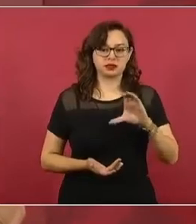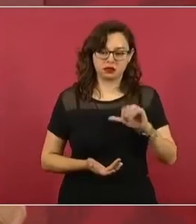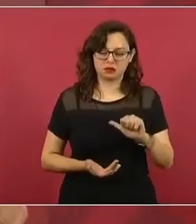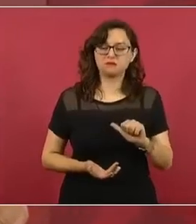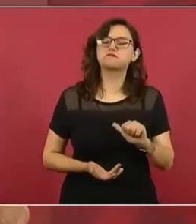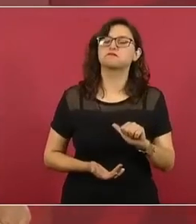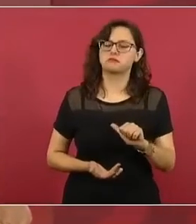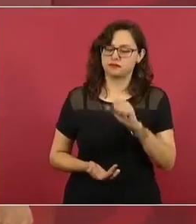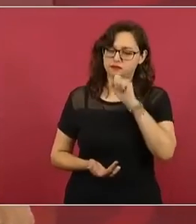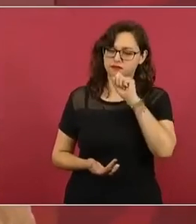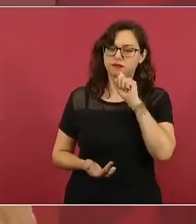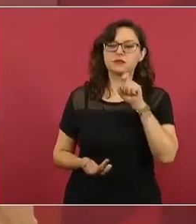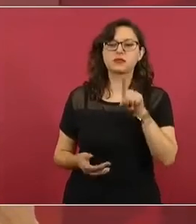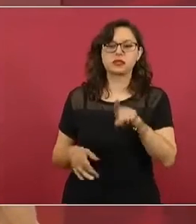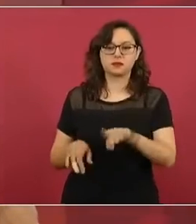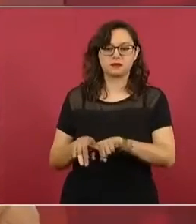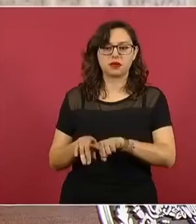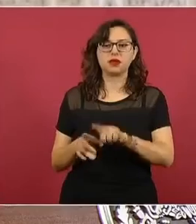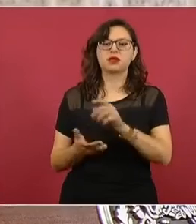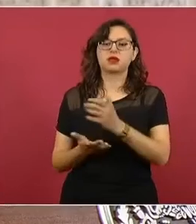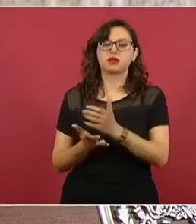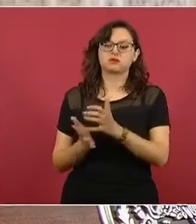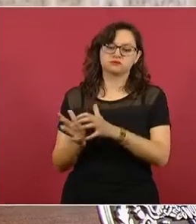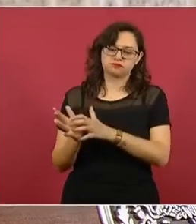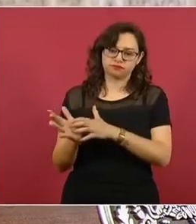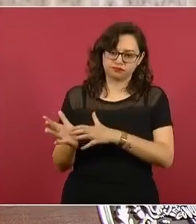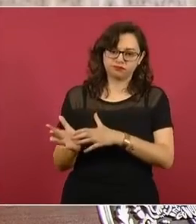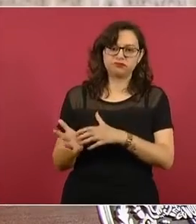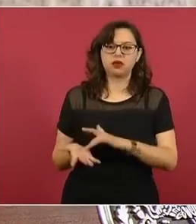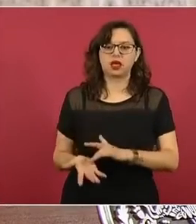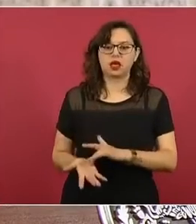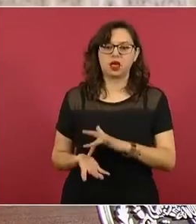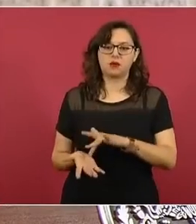están también ayudando.